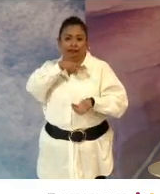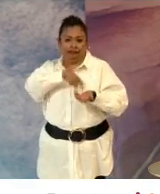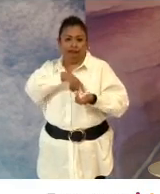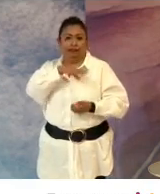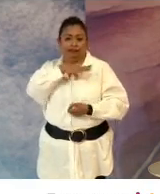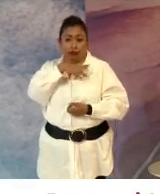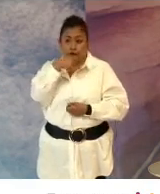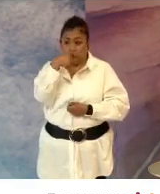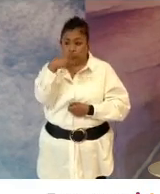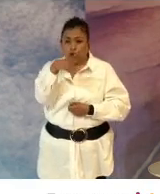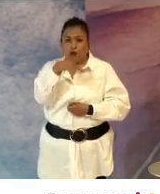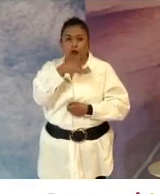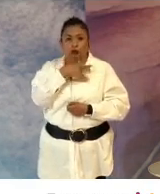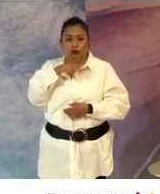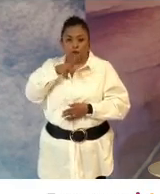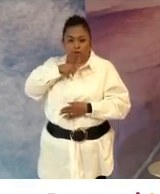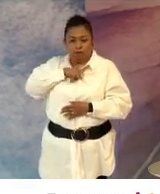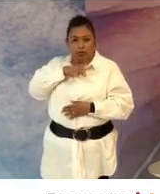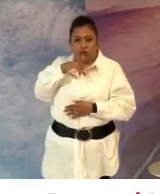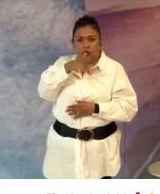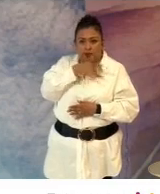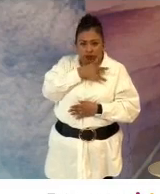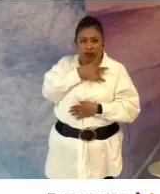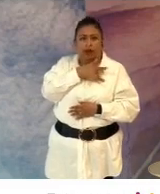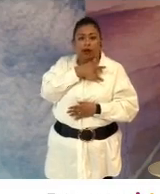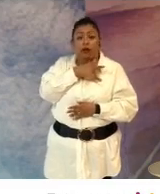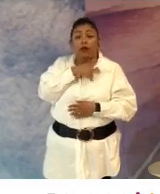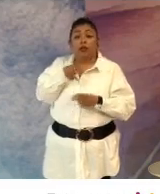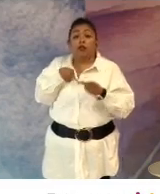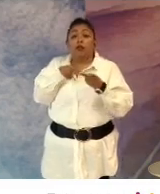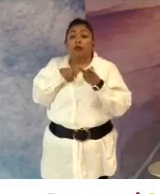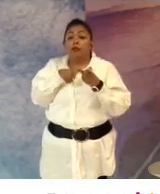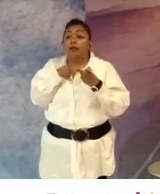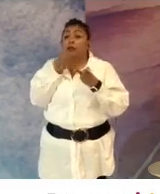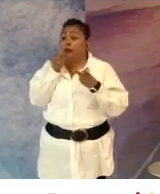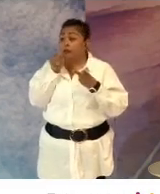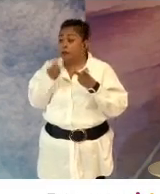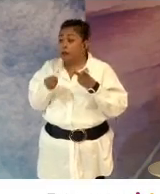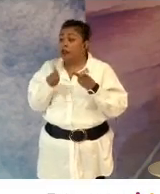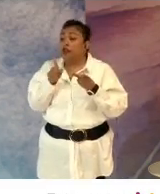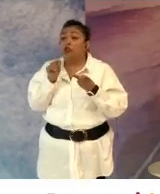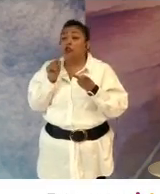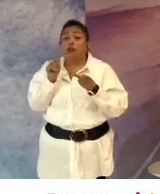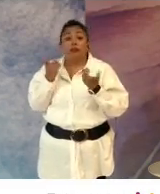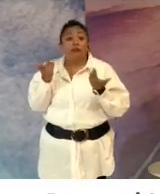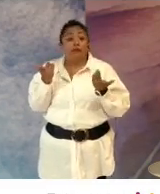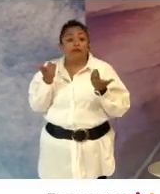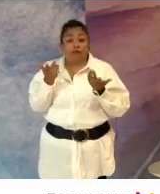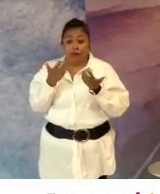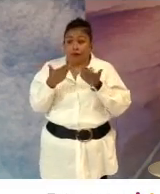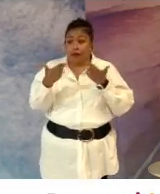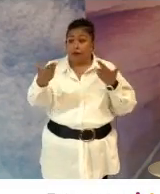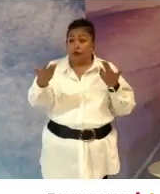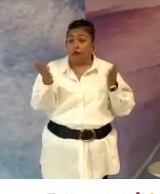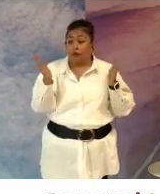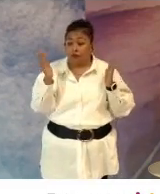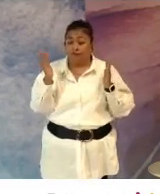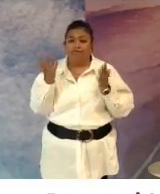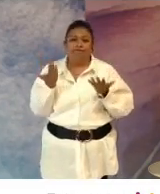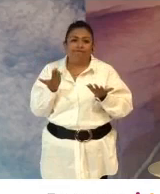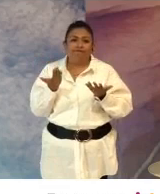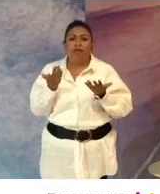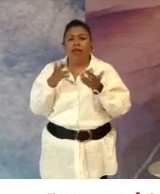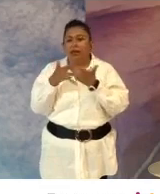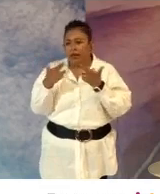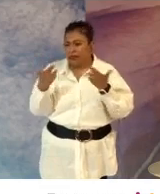En tu corazón, en mi corazón, y número dos, está en nuestra relación. Si es una